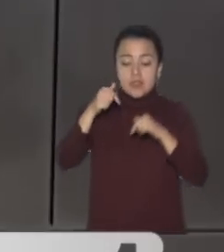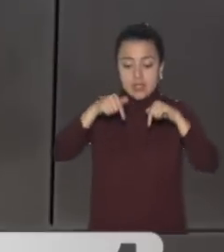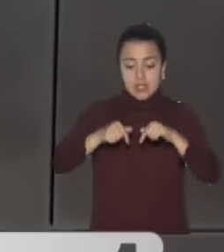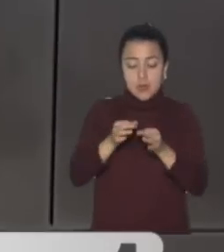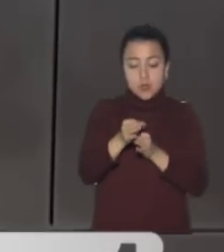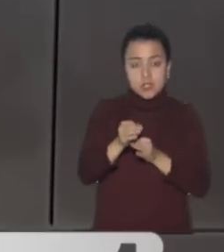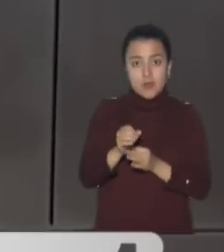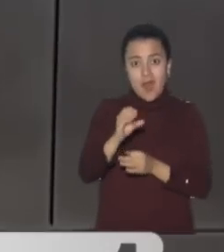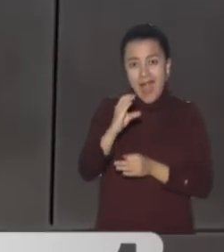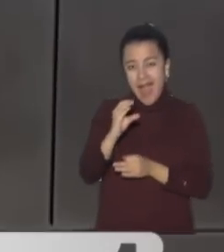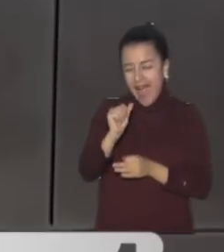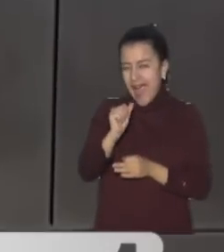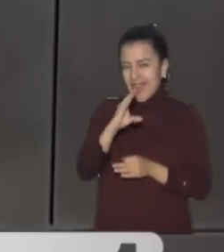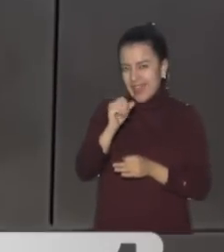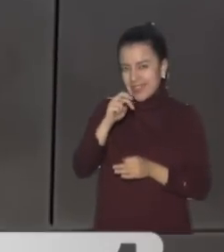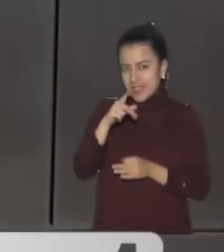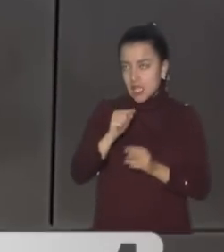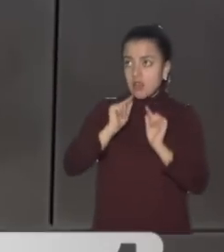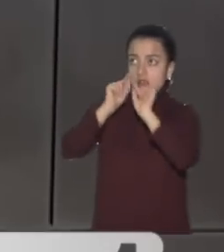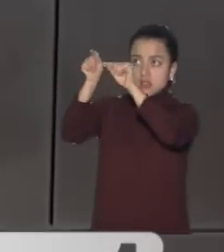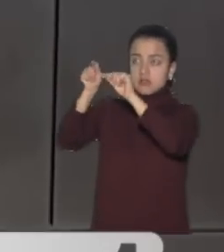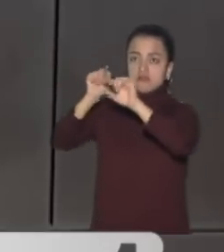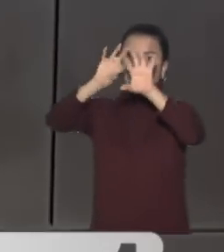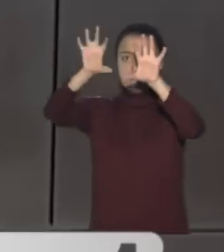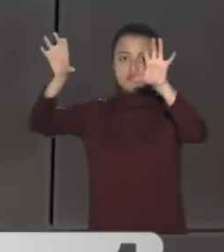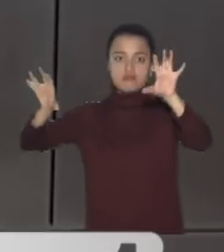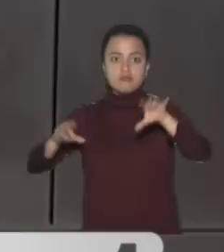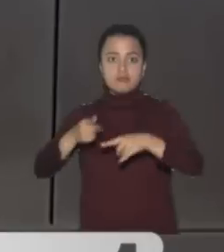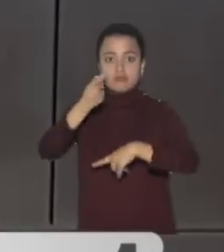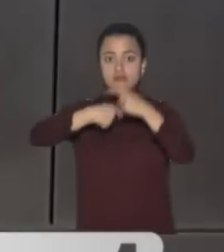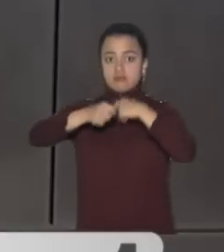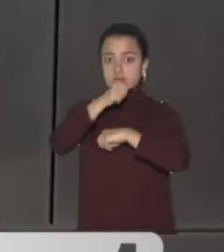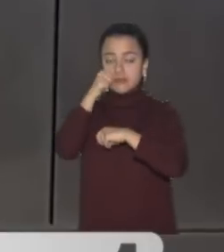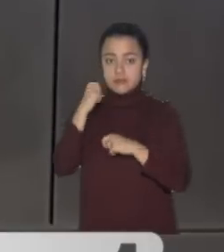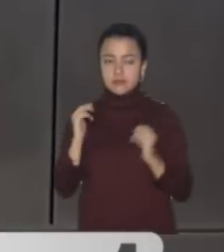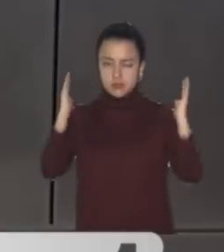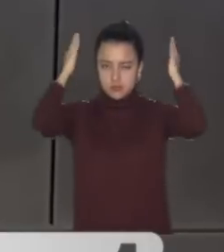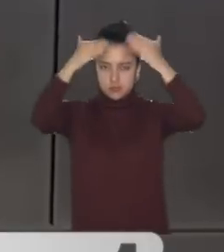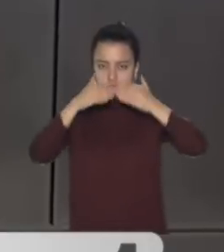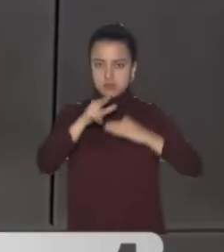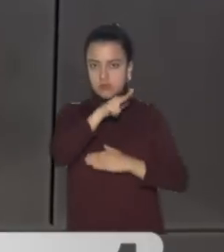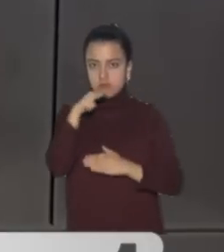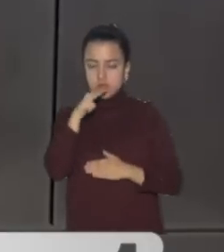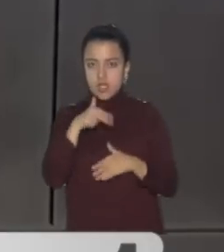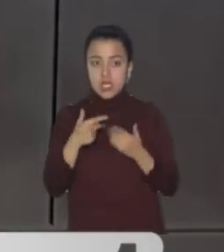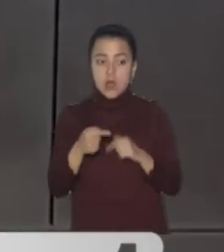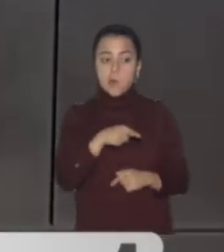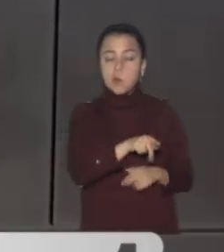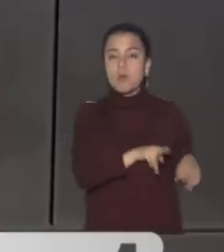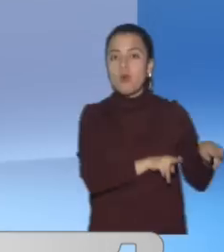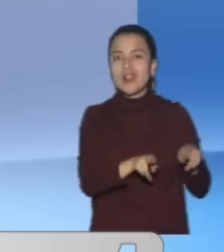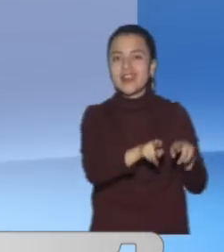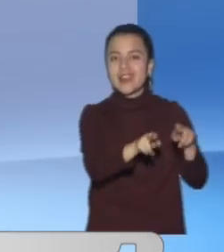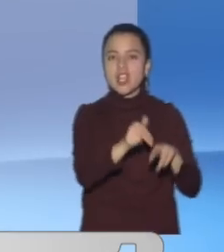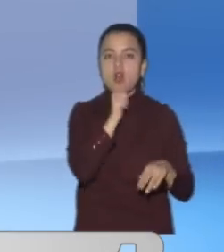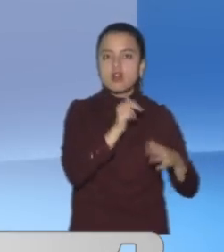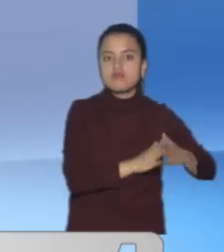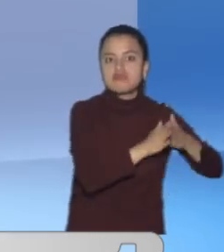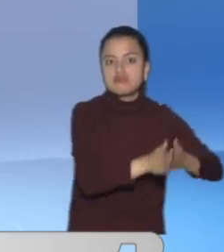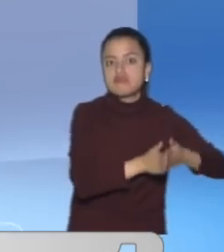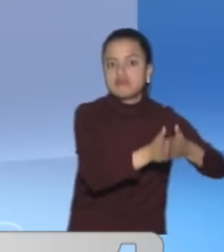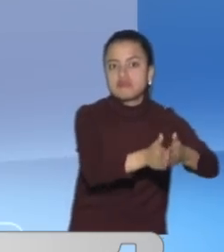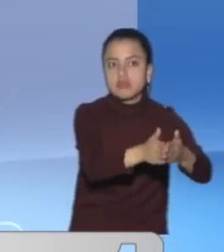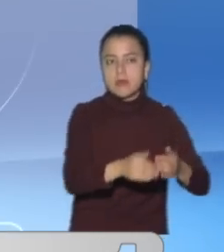Especializado en el narcotráfico, en la cadena de suministro de cocaína para las lanchas rápidas hacia Centroamérica. En